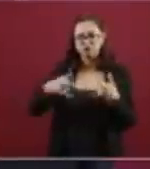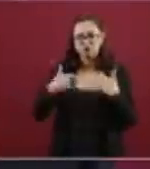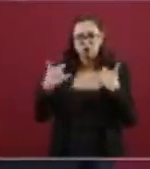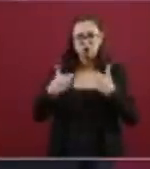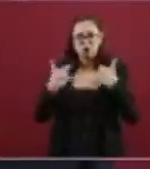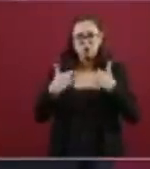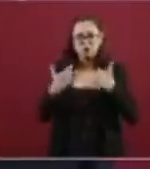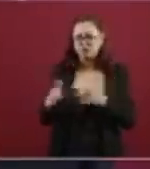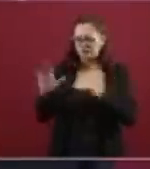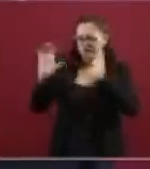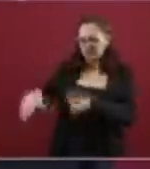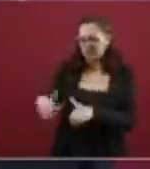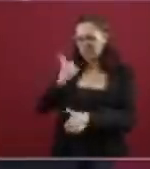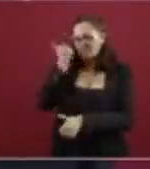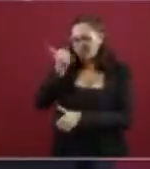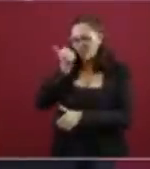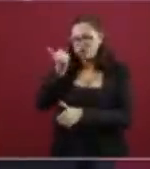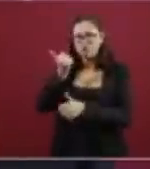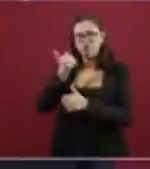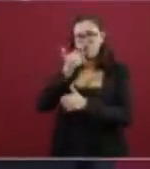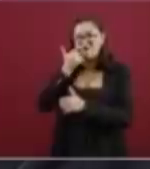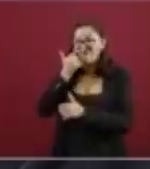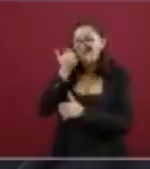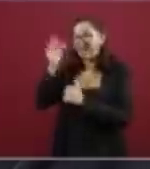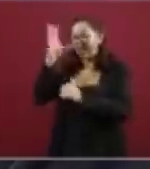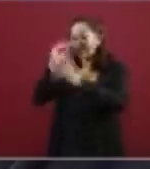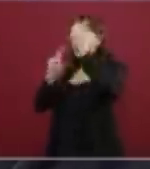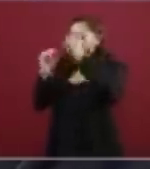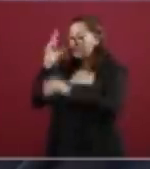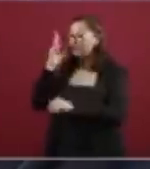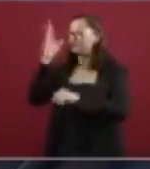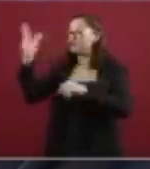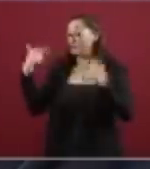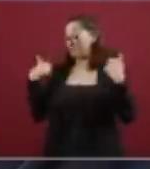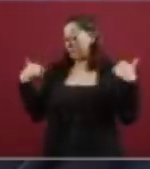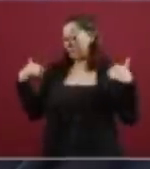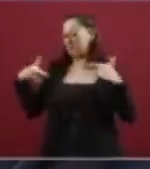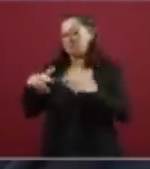muchos estudiantes que quieran ser maestros.